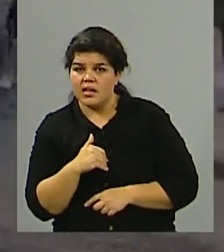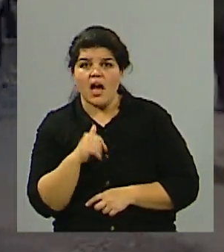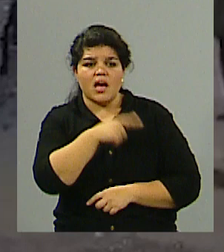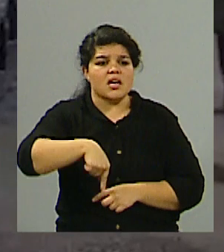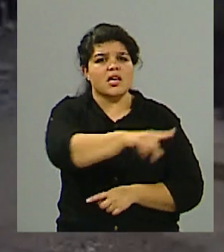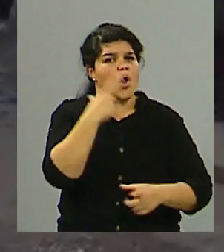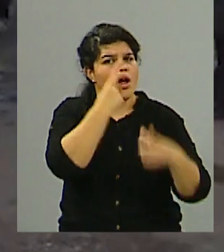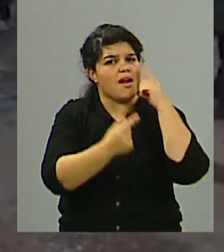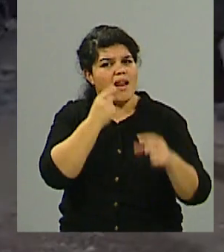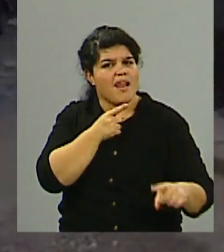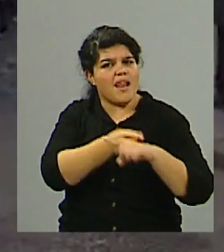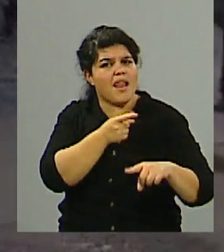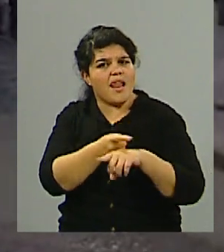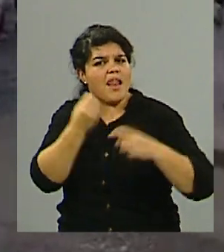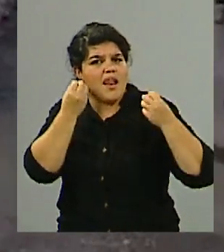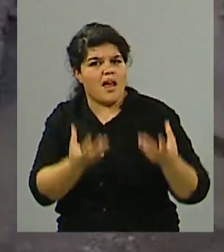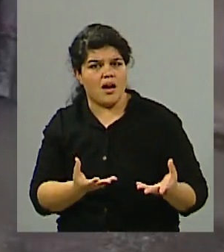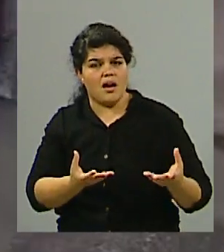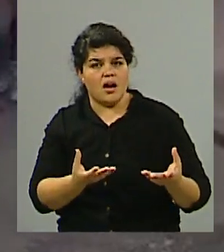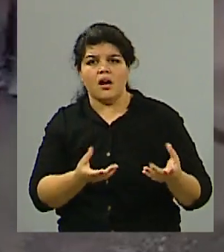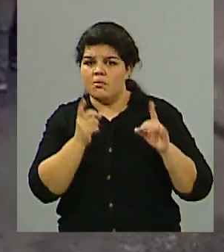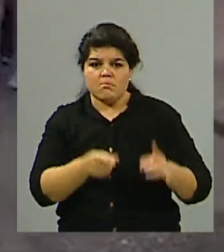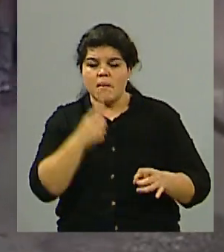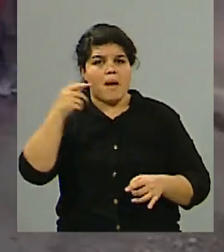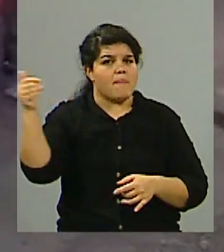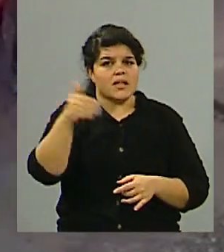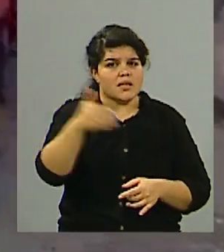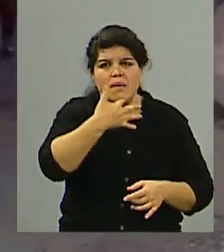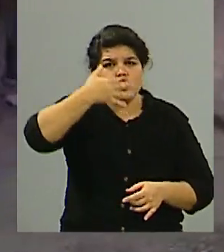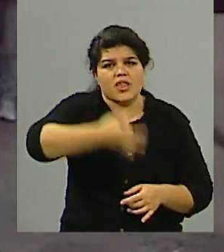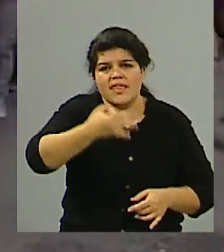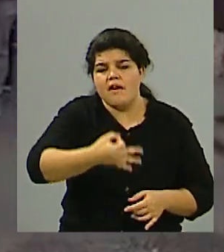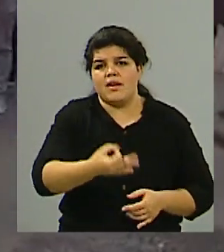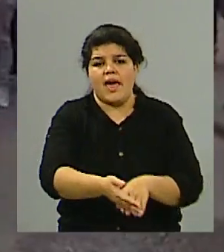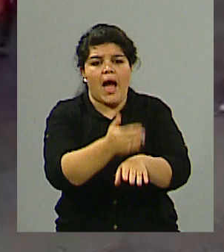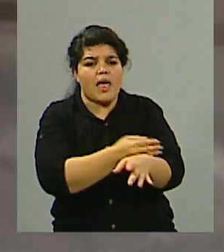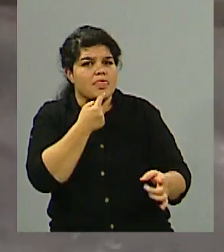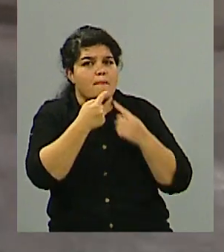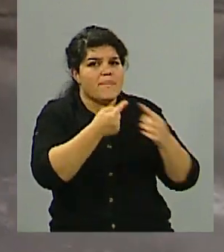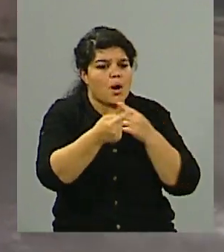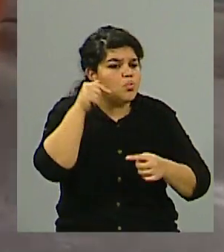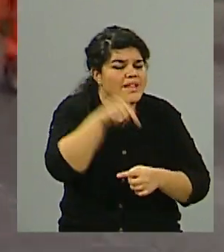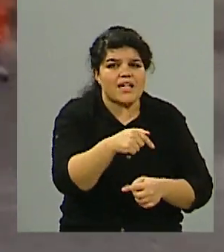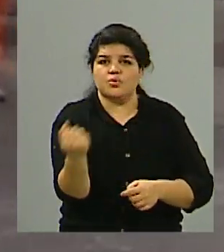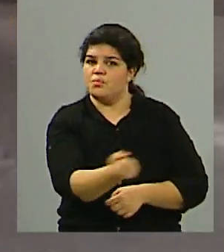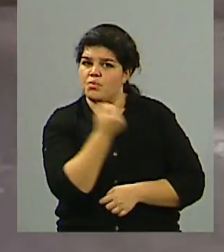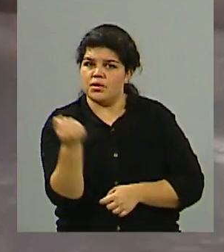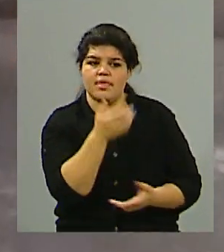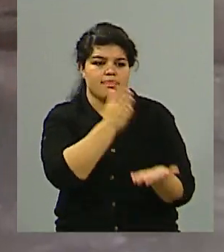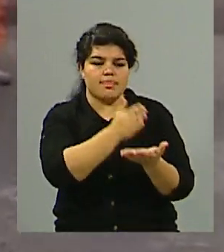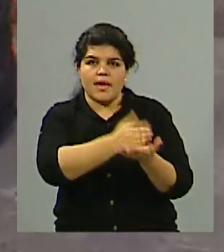justamente tiene que garantizarse esta participación efectiva cuando se ven afectados derechos o se pueden